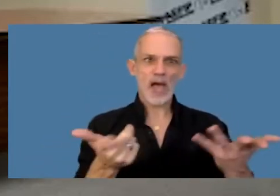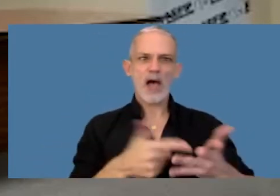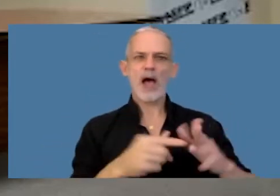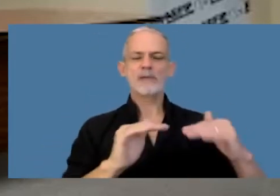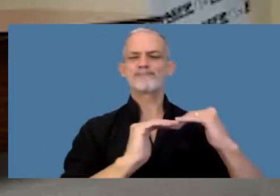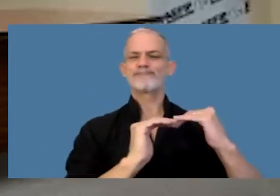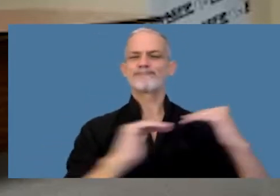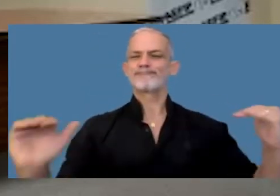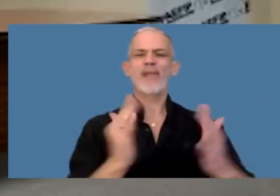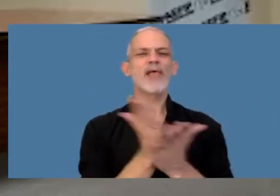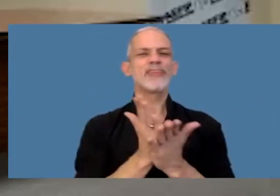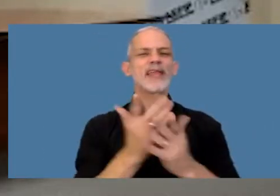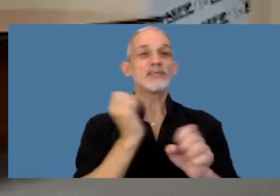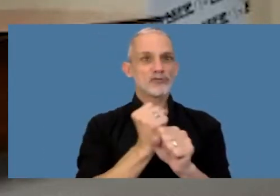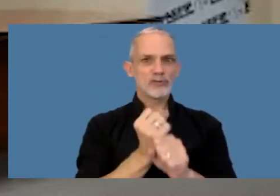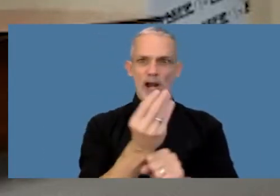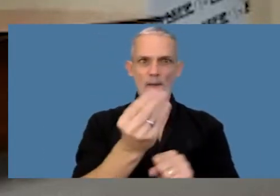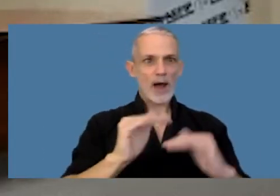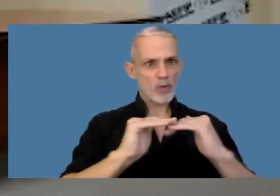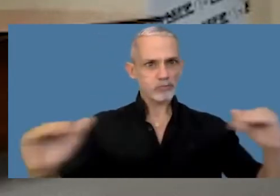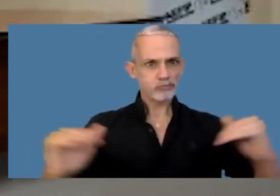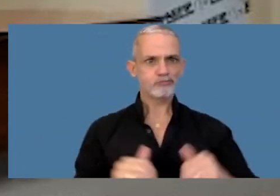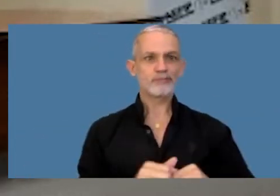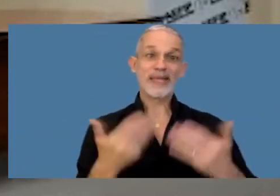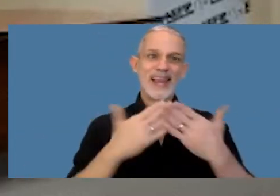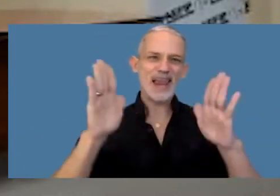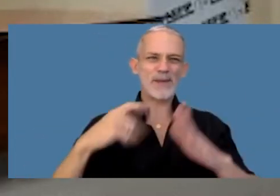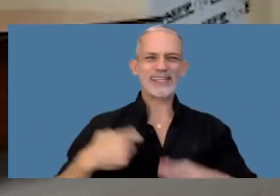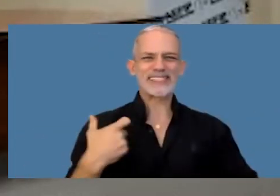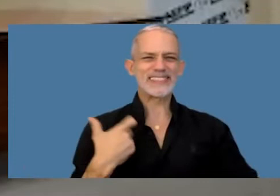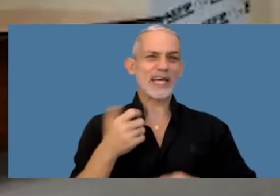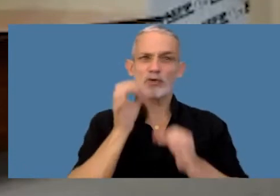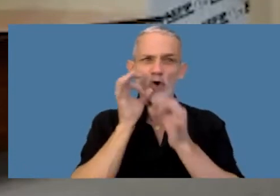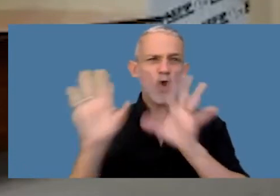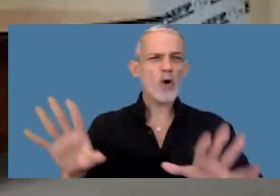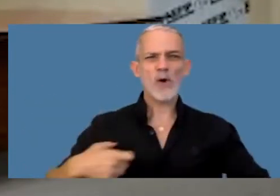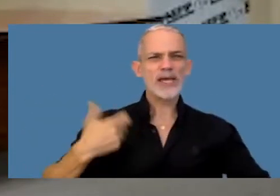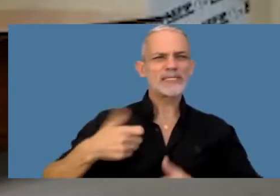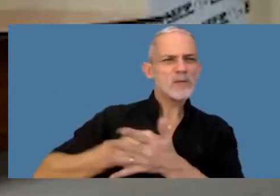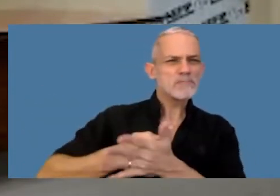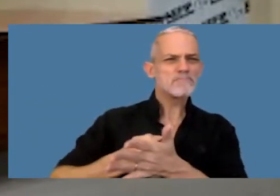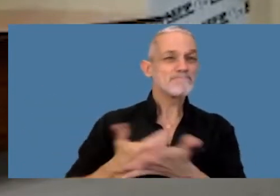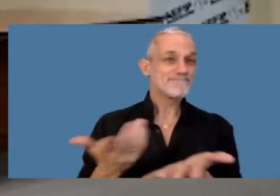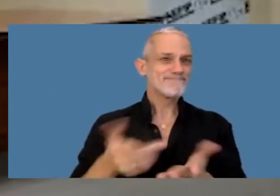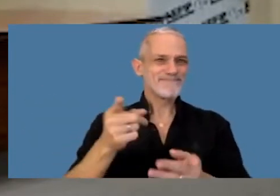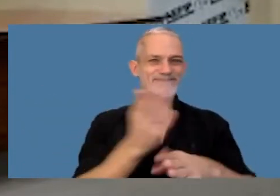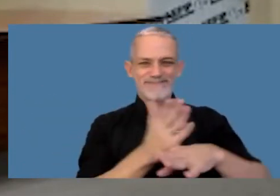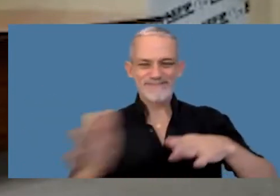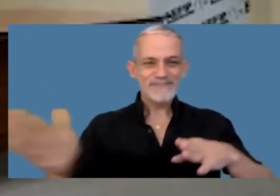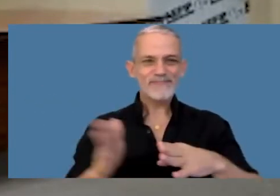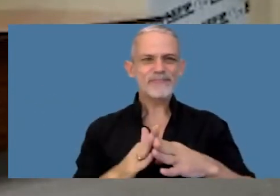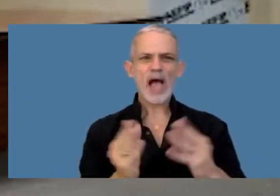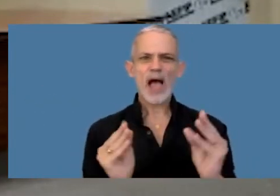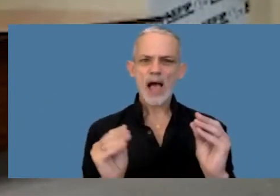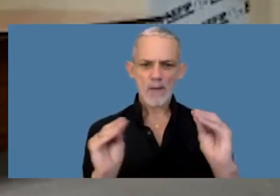el derecho al trabajo y la libertad sindical. Y es a partir de esta